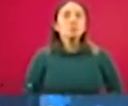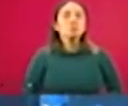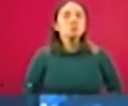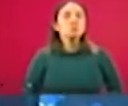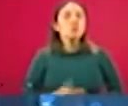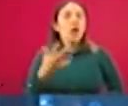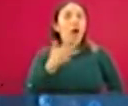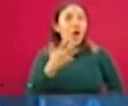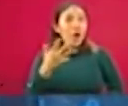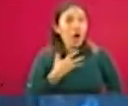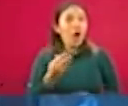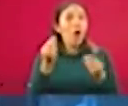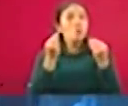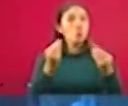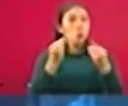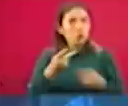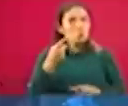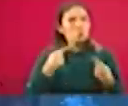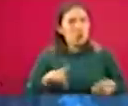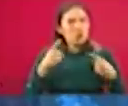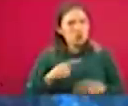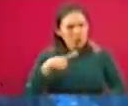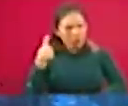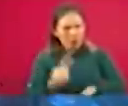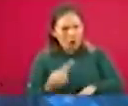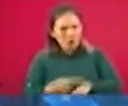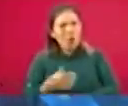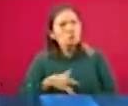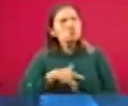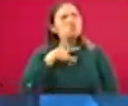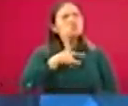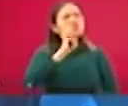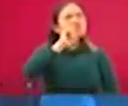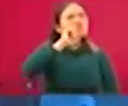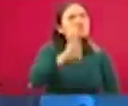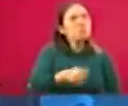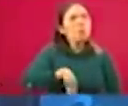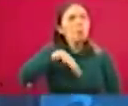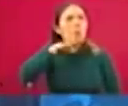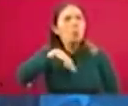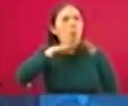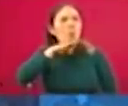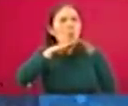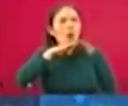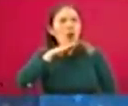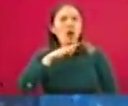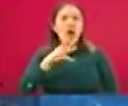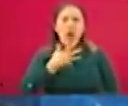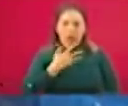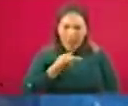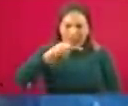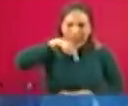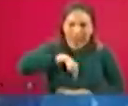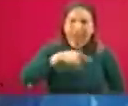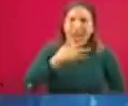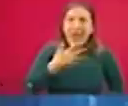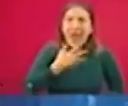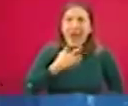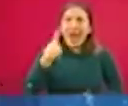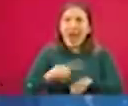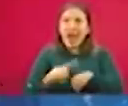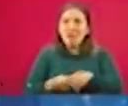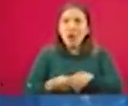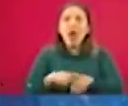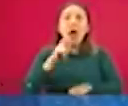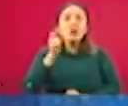epidemia debe ser considerada como sospechosa de COVID y en su momento ser dictaminada por consenso médico al